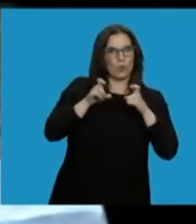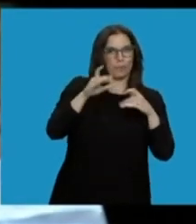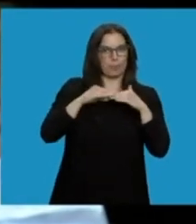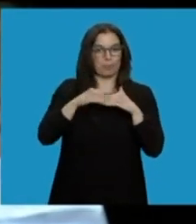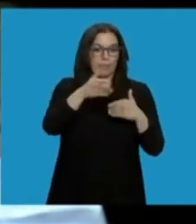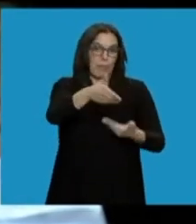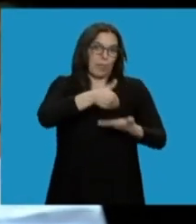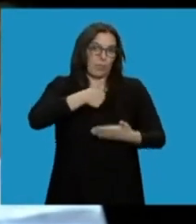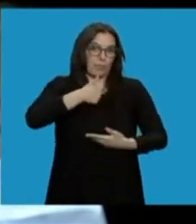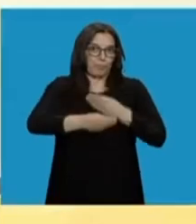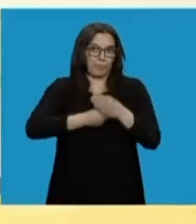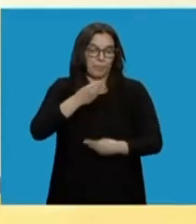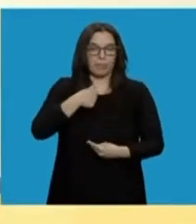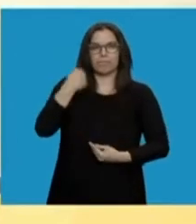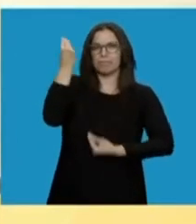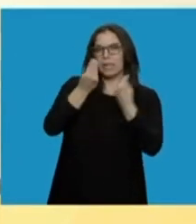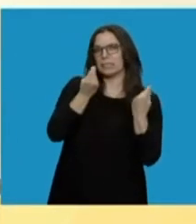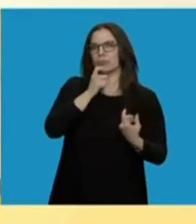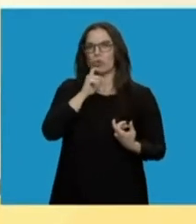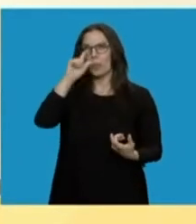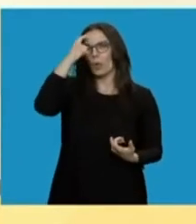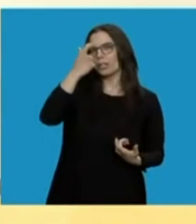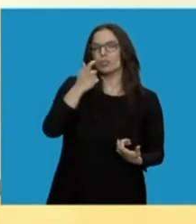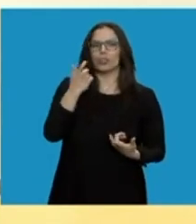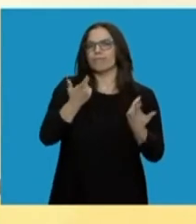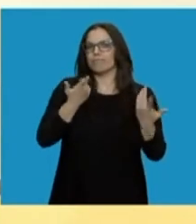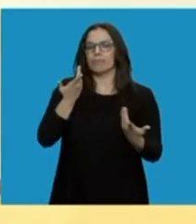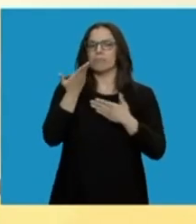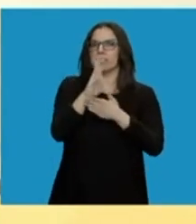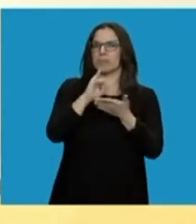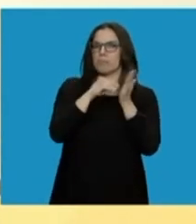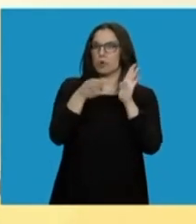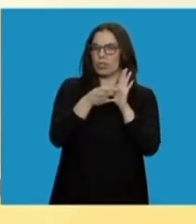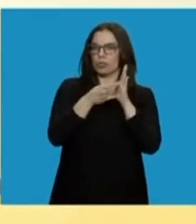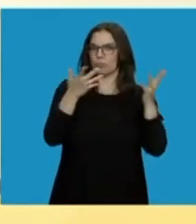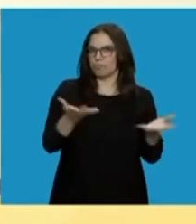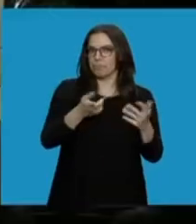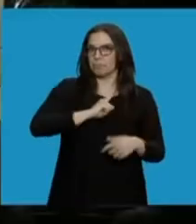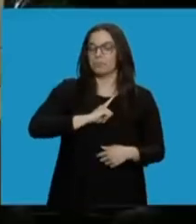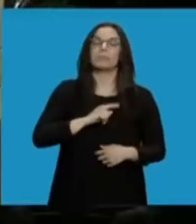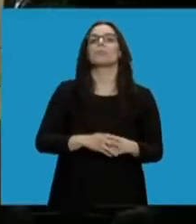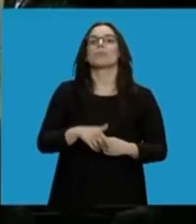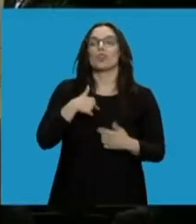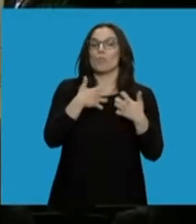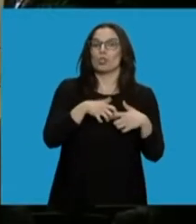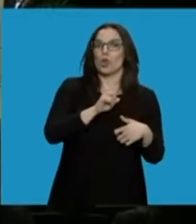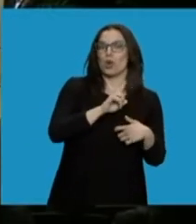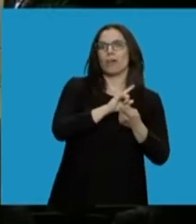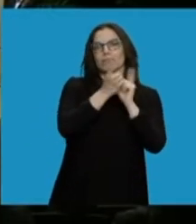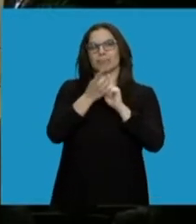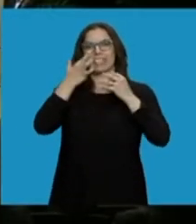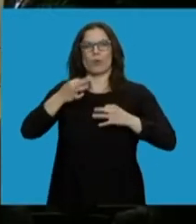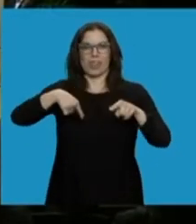encargó, me pidió que le diera una vuelta a ese concepto y que le presentara un proyecto, y yo, en vez de hablarle de motor, le hablé de seguridad